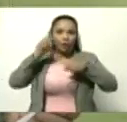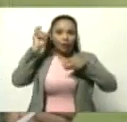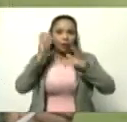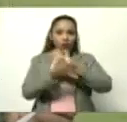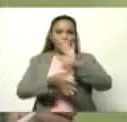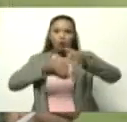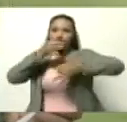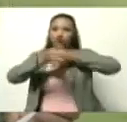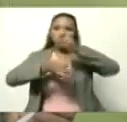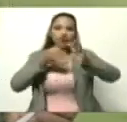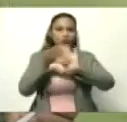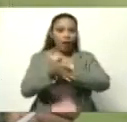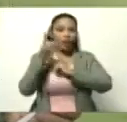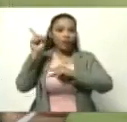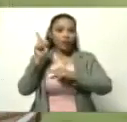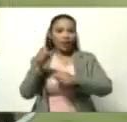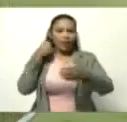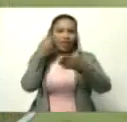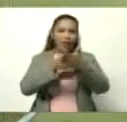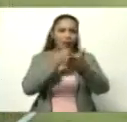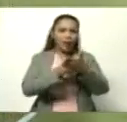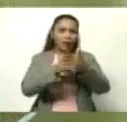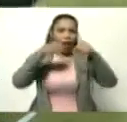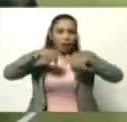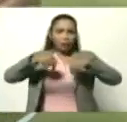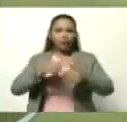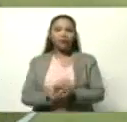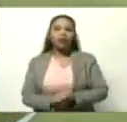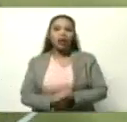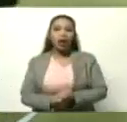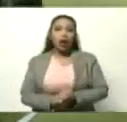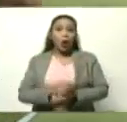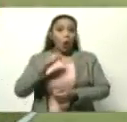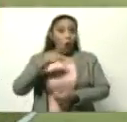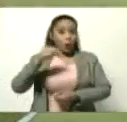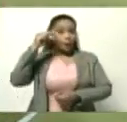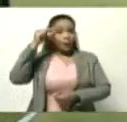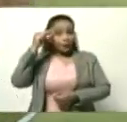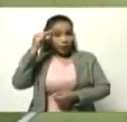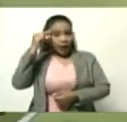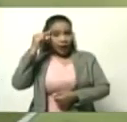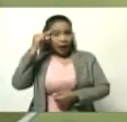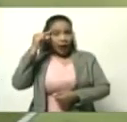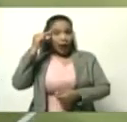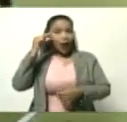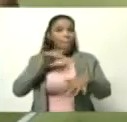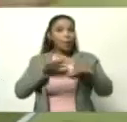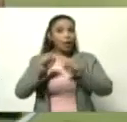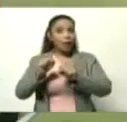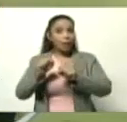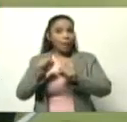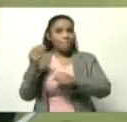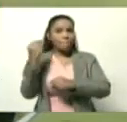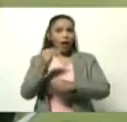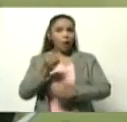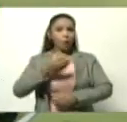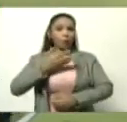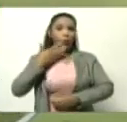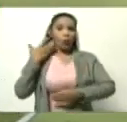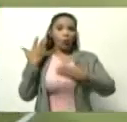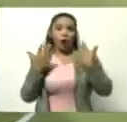la batalla de pichincha porque hoy en día el entramado imperialista es mucho más sofisticado